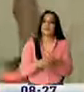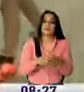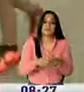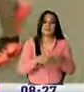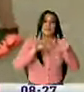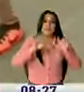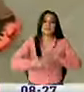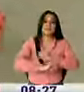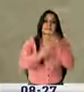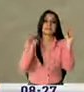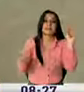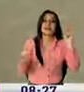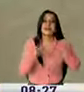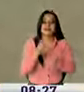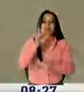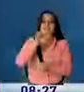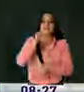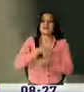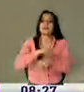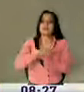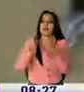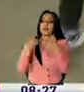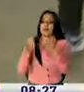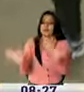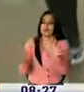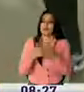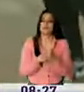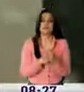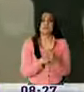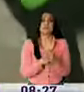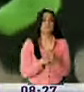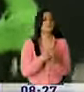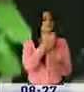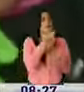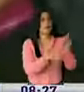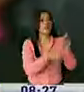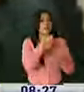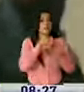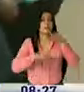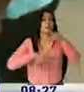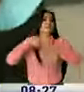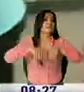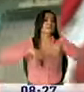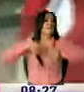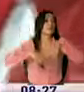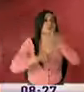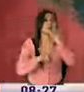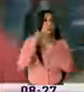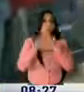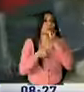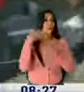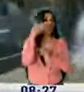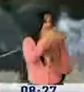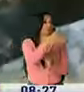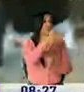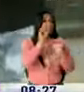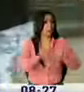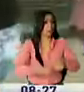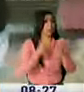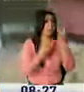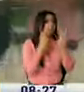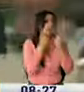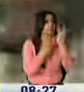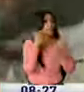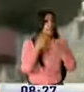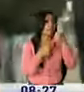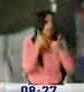mañana hasta las 3 de la tarde. Nombremos algunos de los balnearios donde la ciudadanía también puede acudir. Ya, tenemos